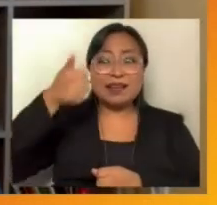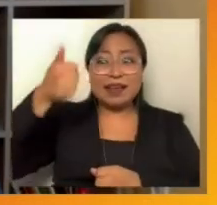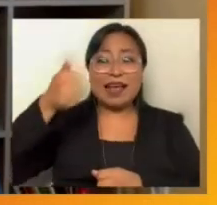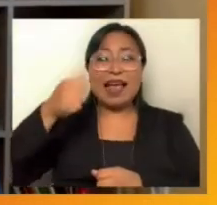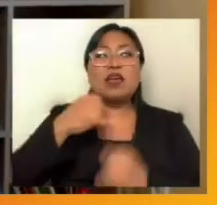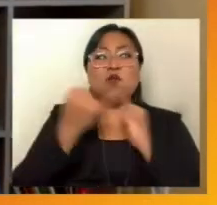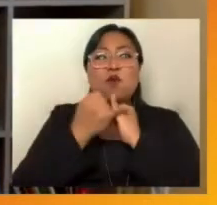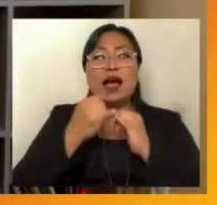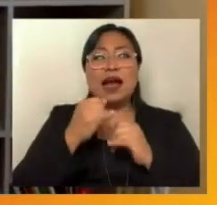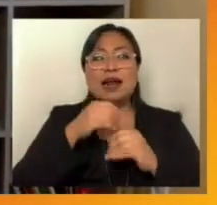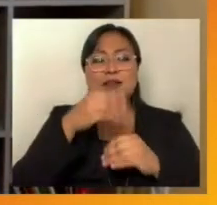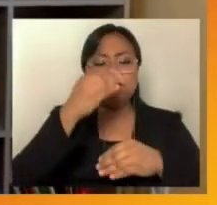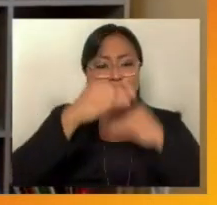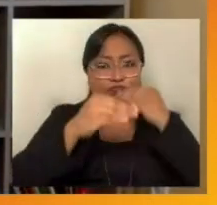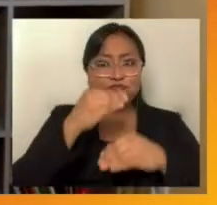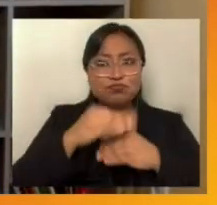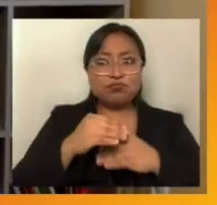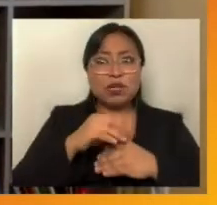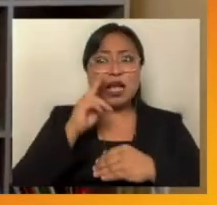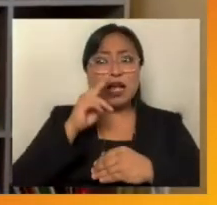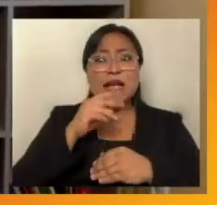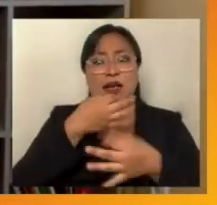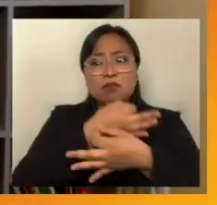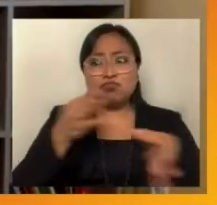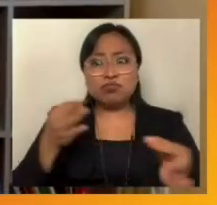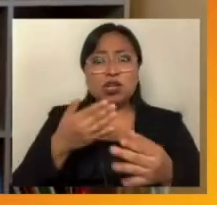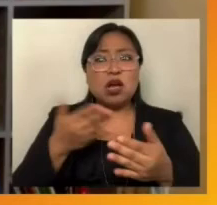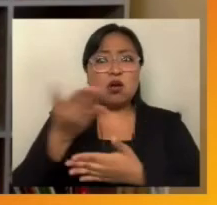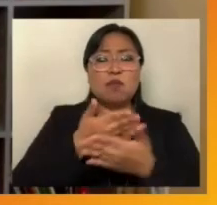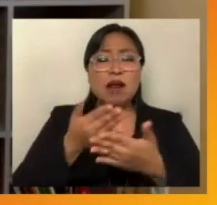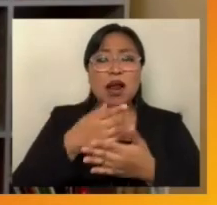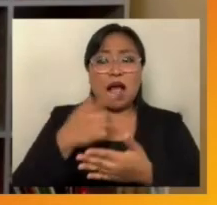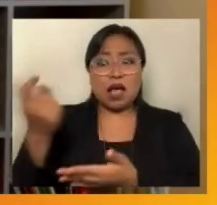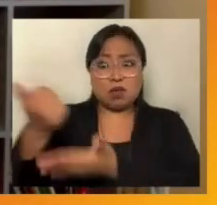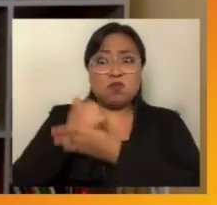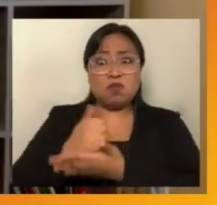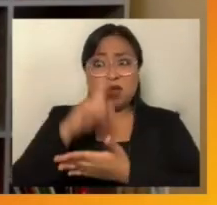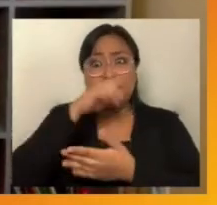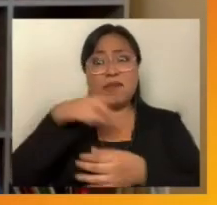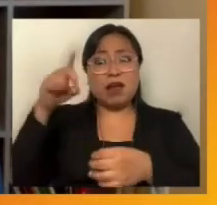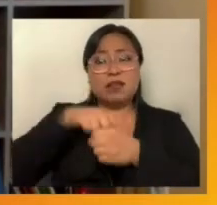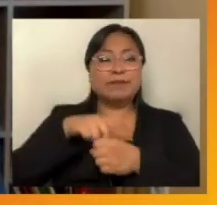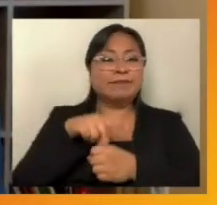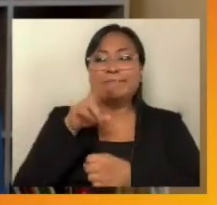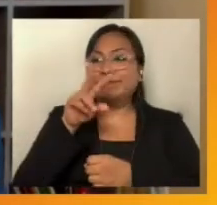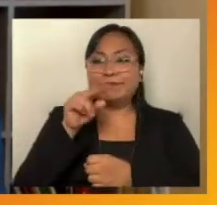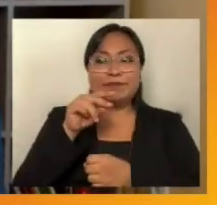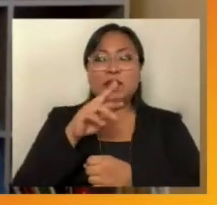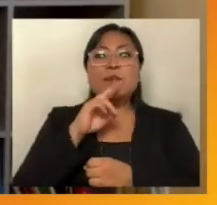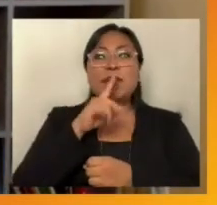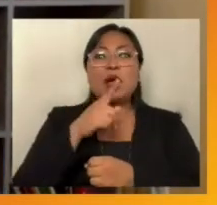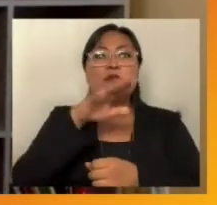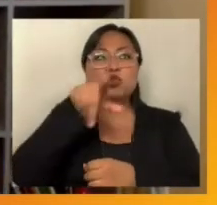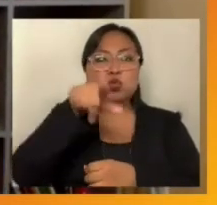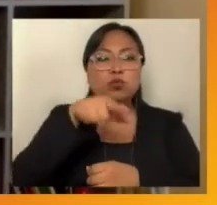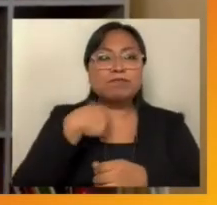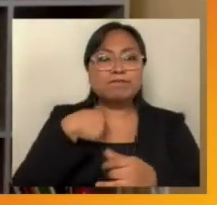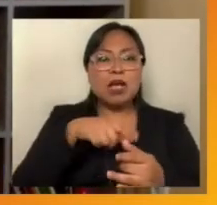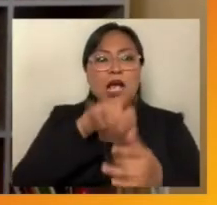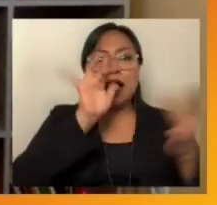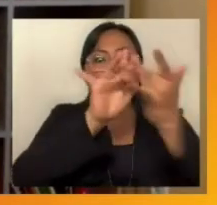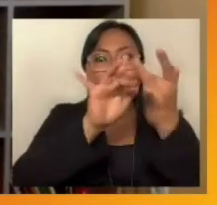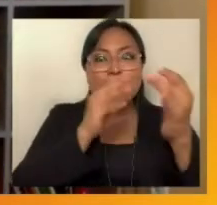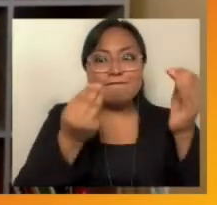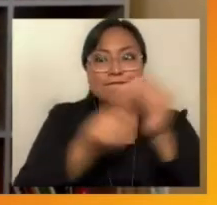comentarios no te van a dar fondos, que tienes que buscar conversaciones en privado. La segunda parte, hemos hablado que se puede